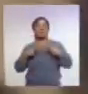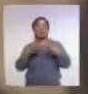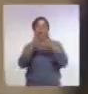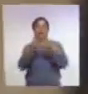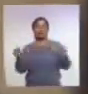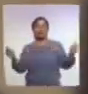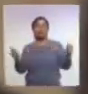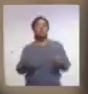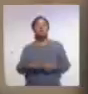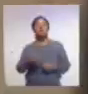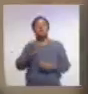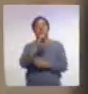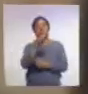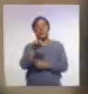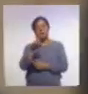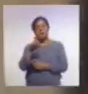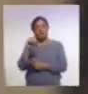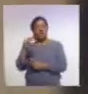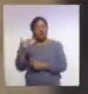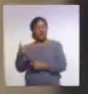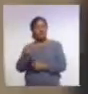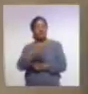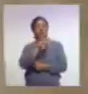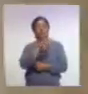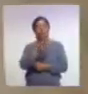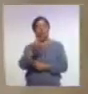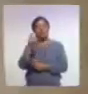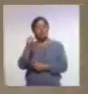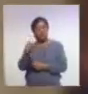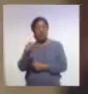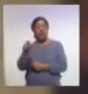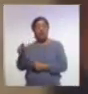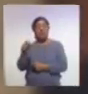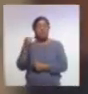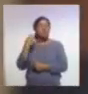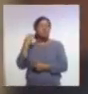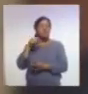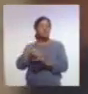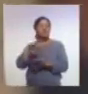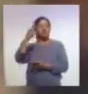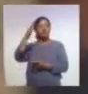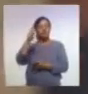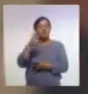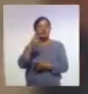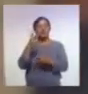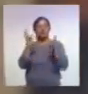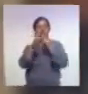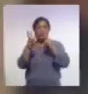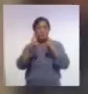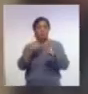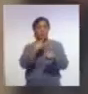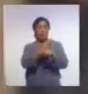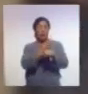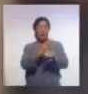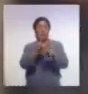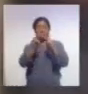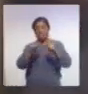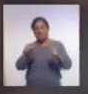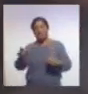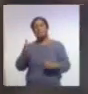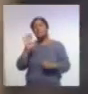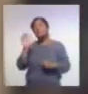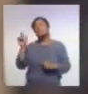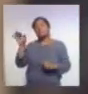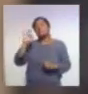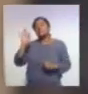la CNDH y la 4T, organizada por el Seminario sobre Violencia y Paz, no descartó que haya más funcionarios, pero el grueso y los